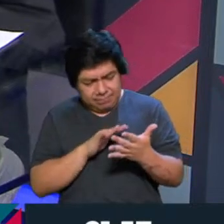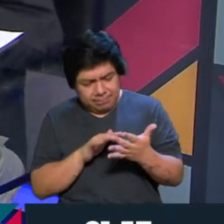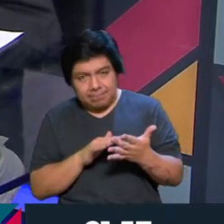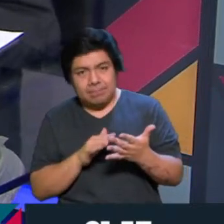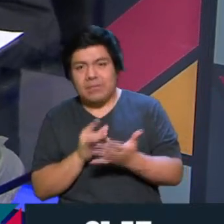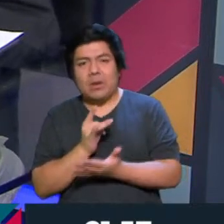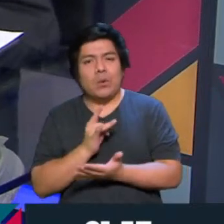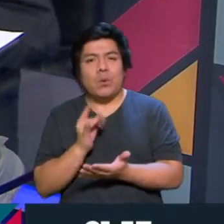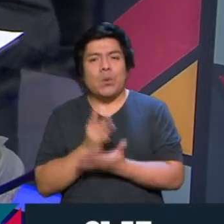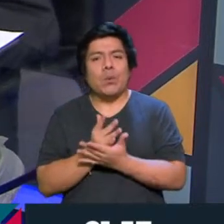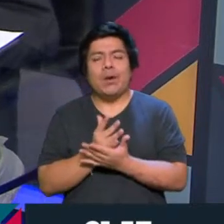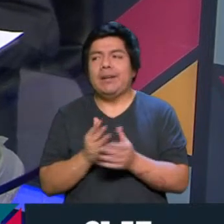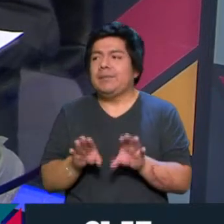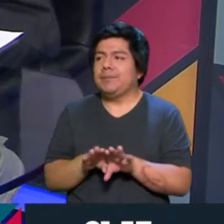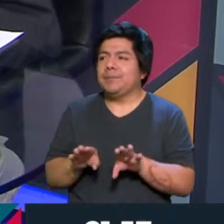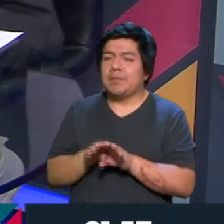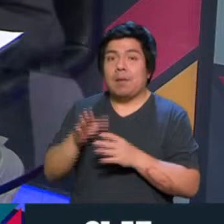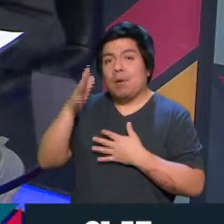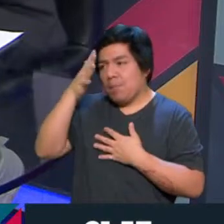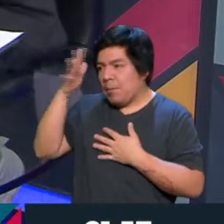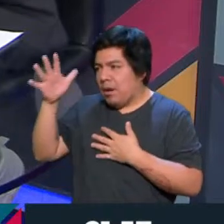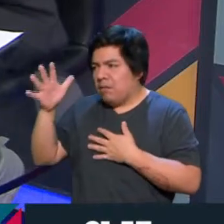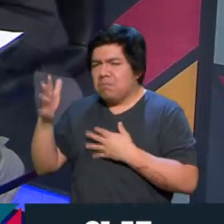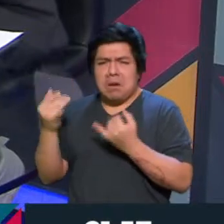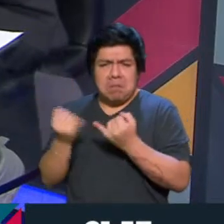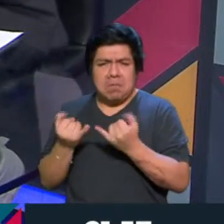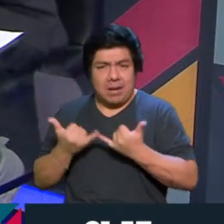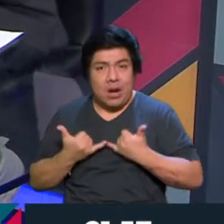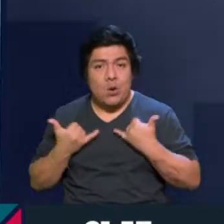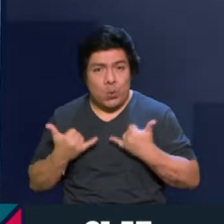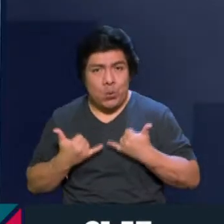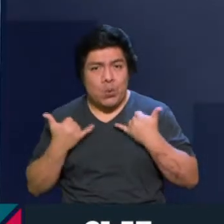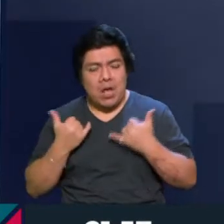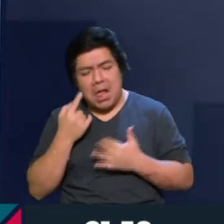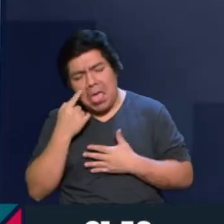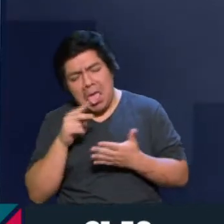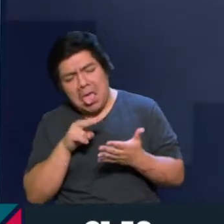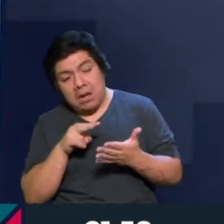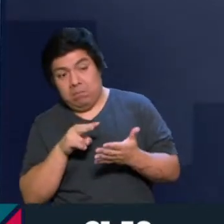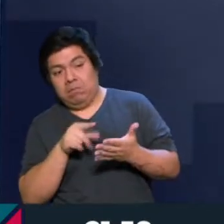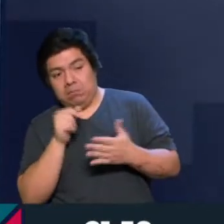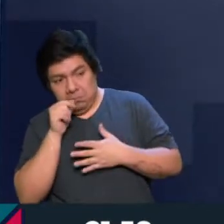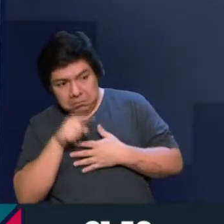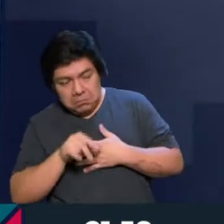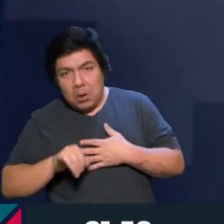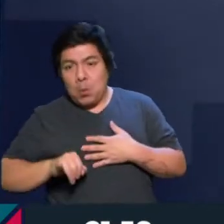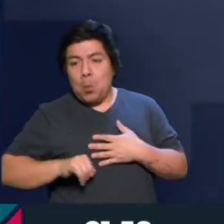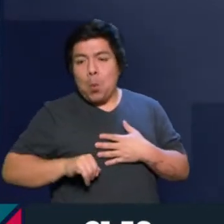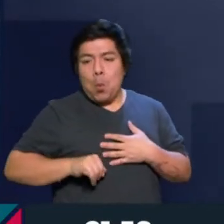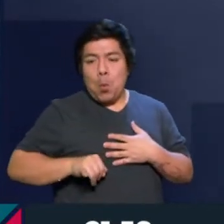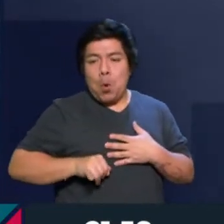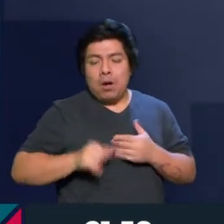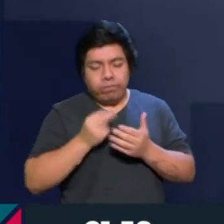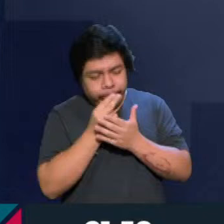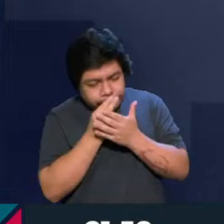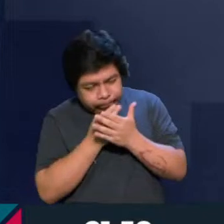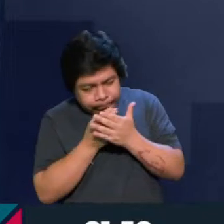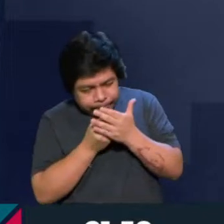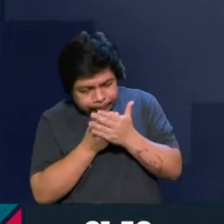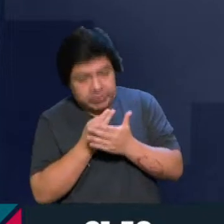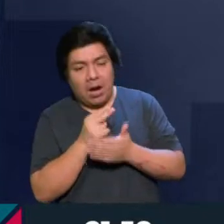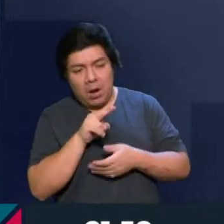los más adultos, sino también con los jóvenes, que les llama mucho la atención el tipo de novela gráfica que te va